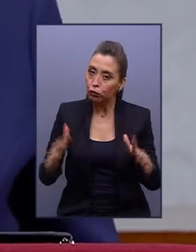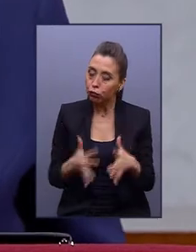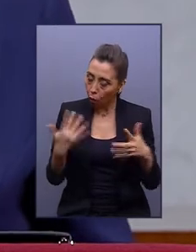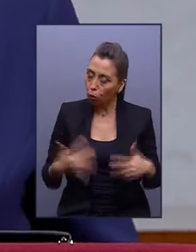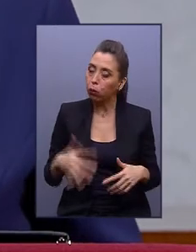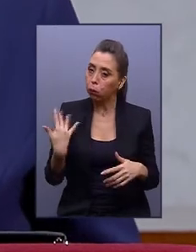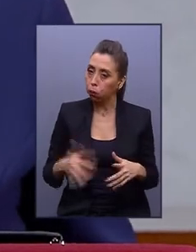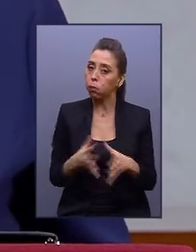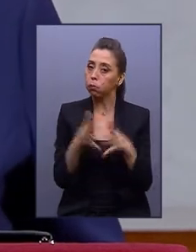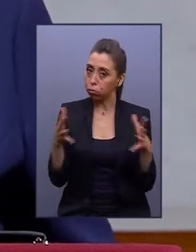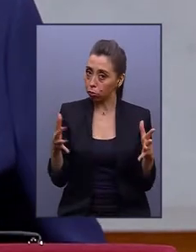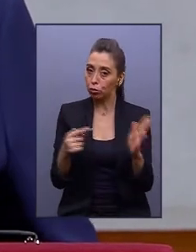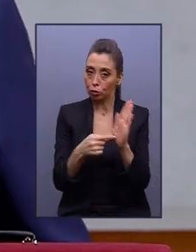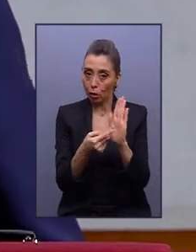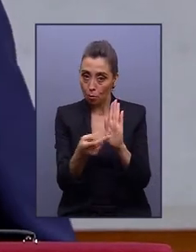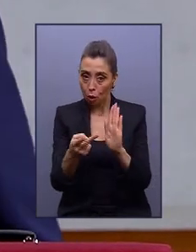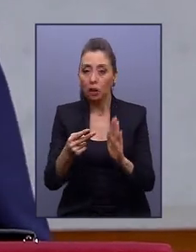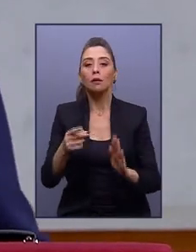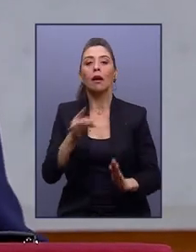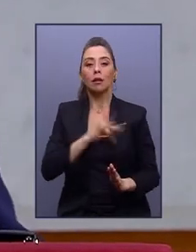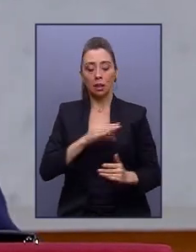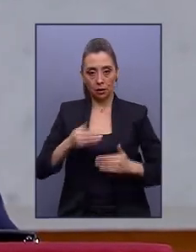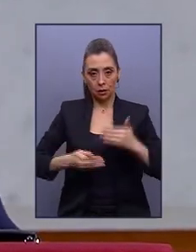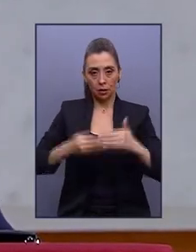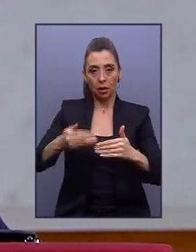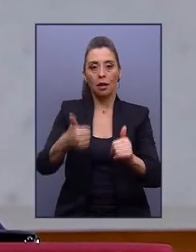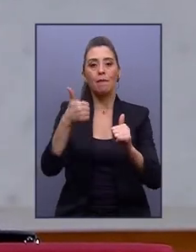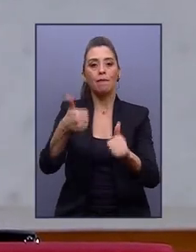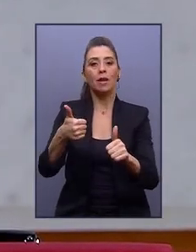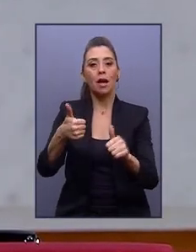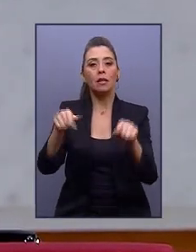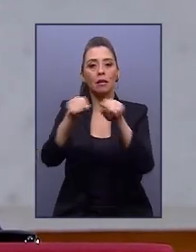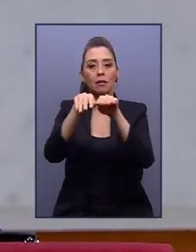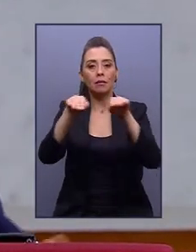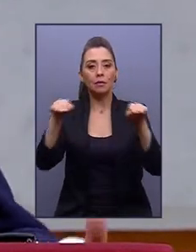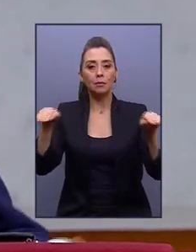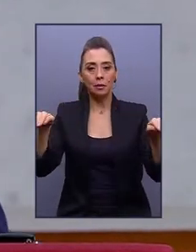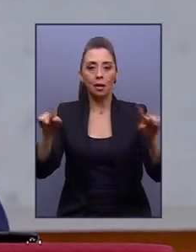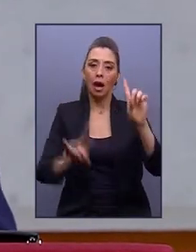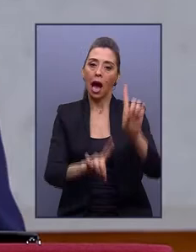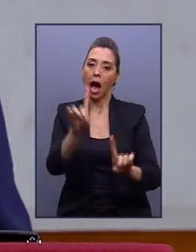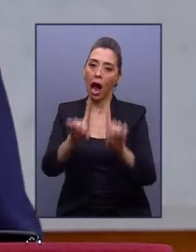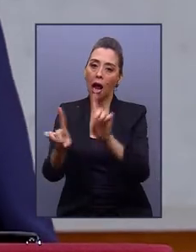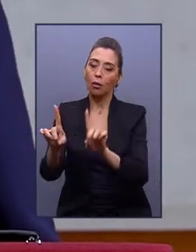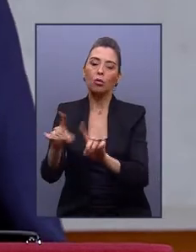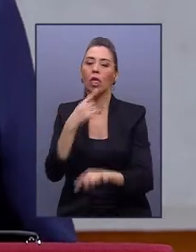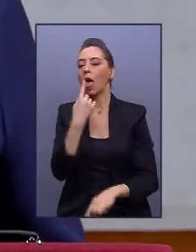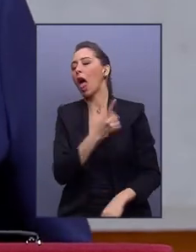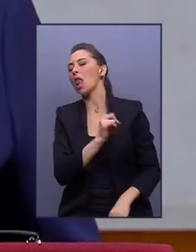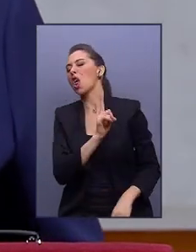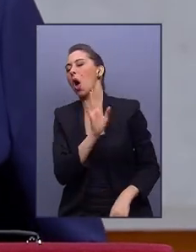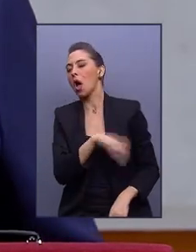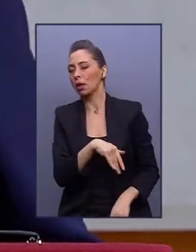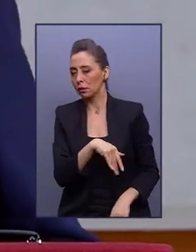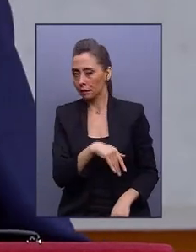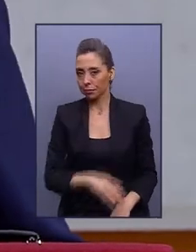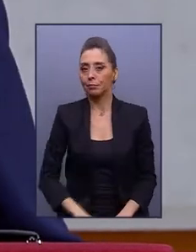creciente y muestra que caminamos en la dirección correcta en materia de equidad, aunque algunos quieren desconocer.